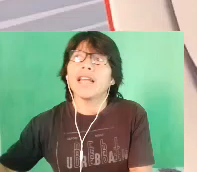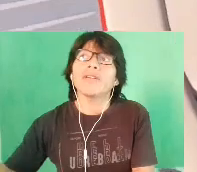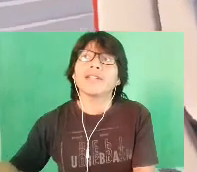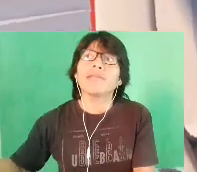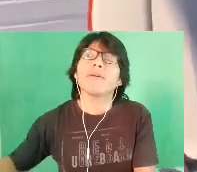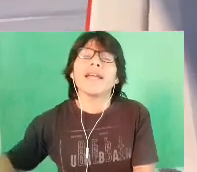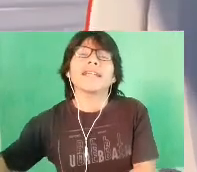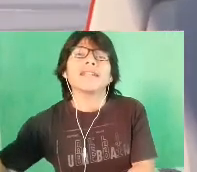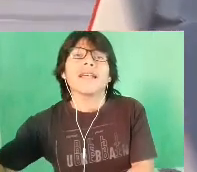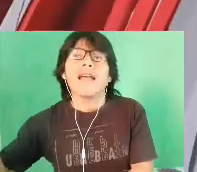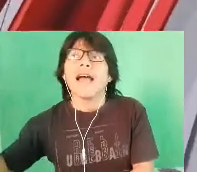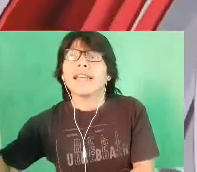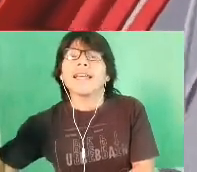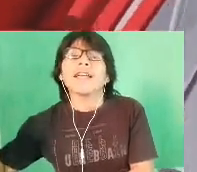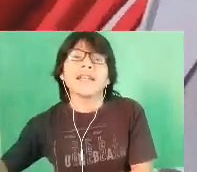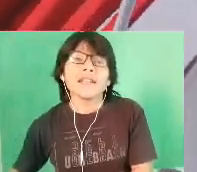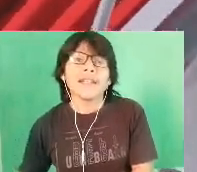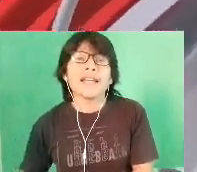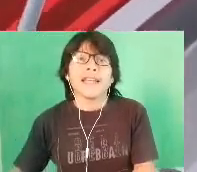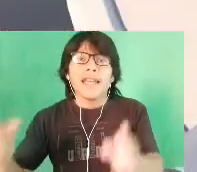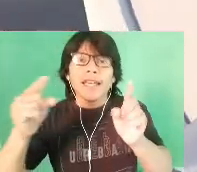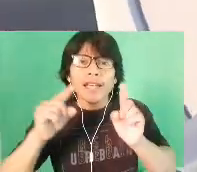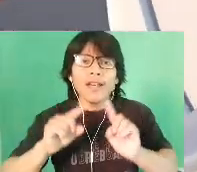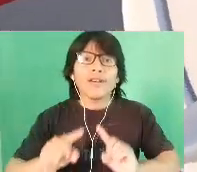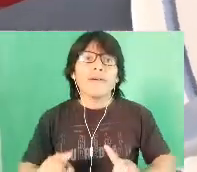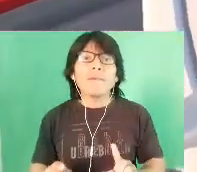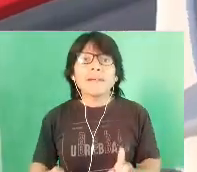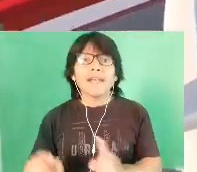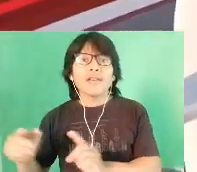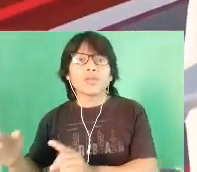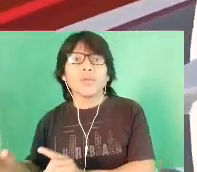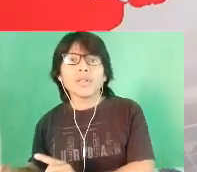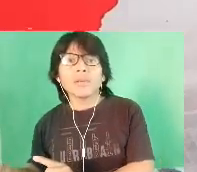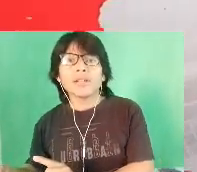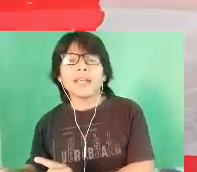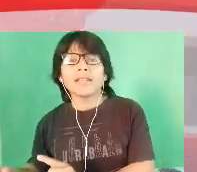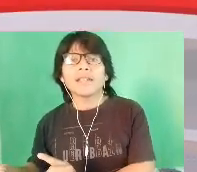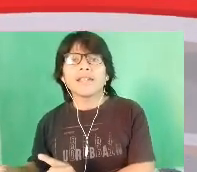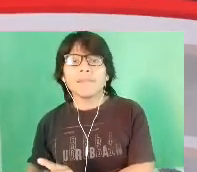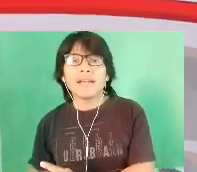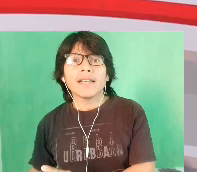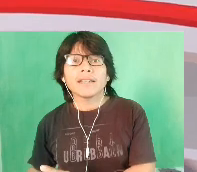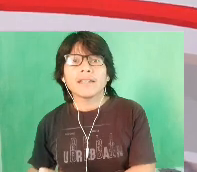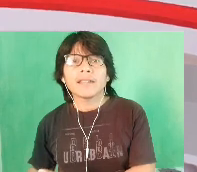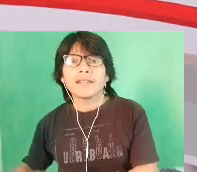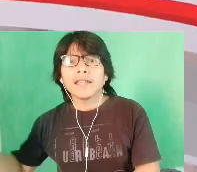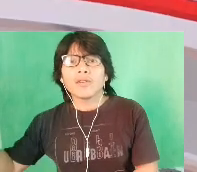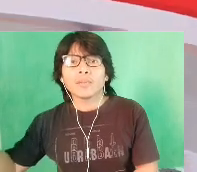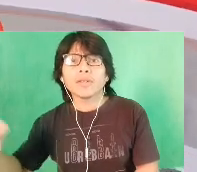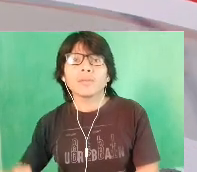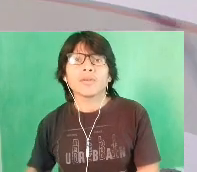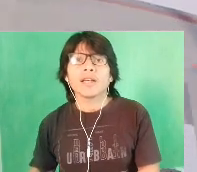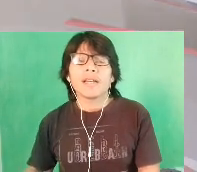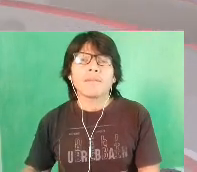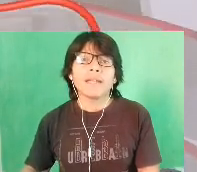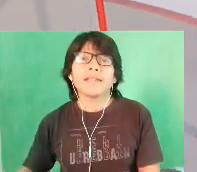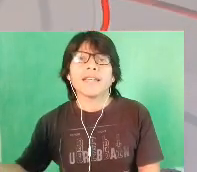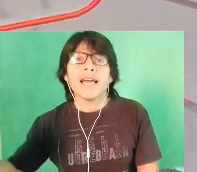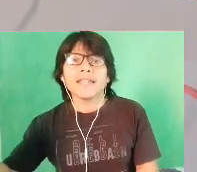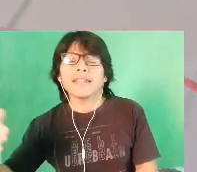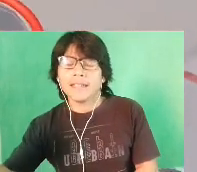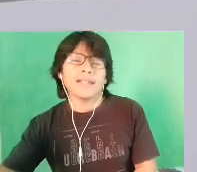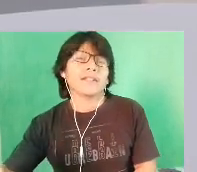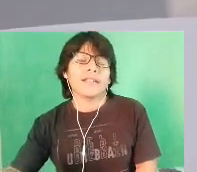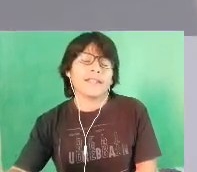es a Claudia Sheinbaum. Es a quien hay que tirarle. Y lo que va a pasar en los próximos días, semanas y en los próximos